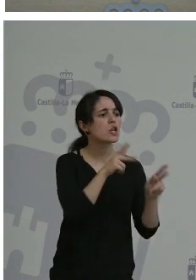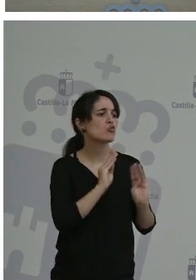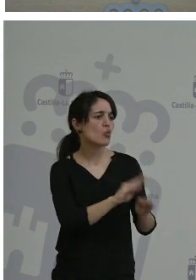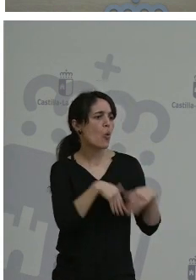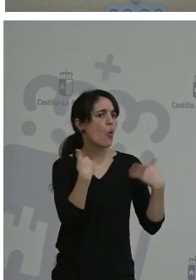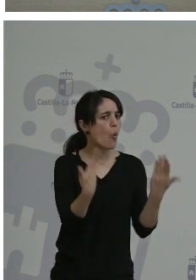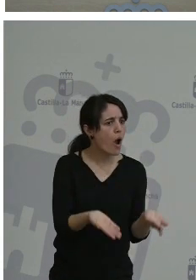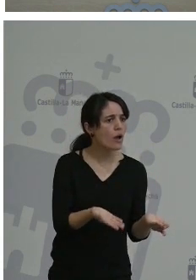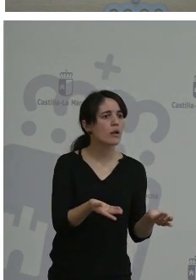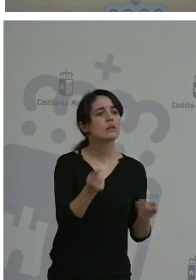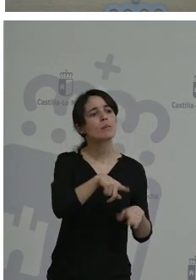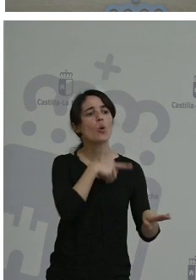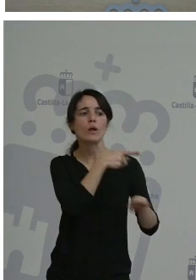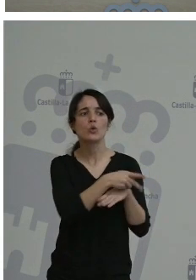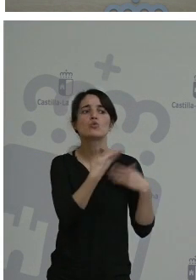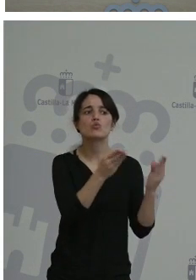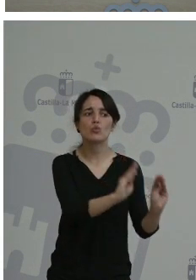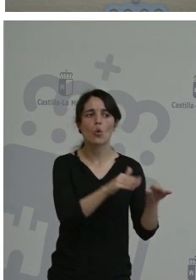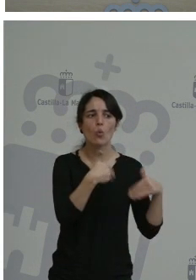cuáles van a ser también sus obligaciones.